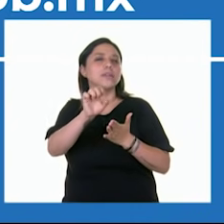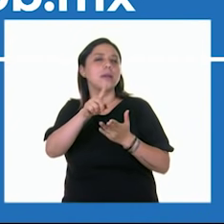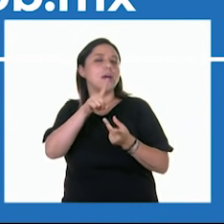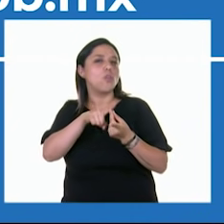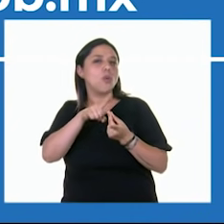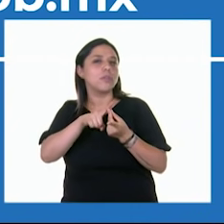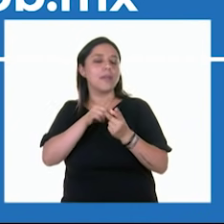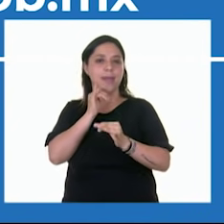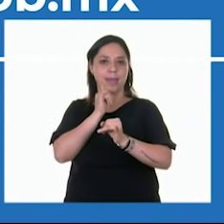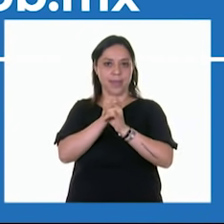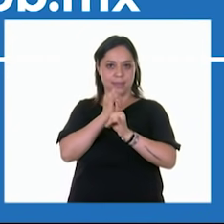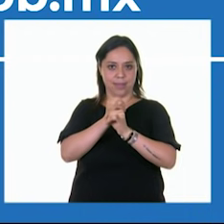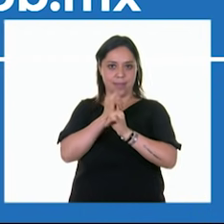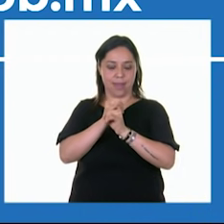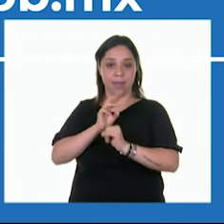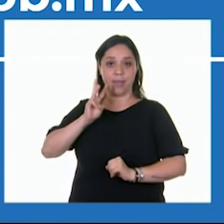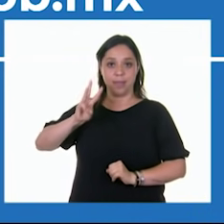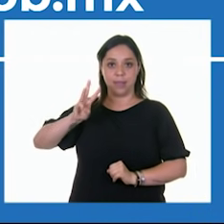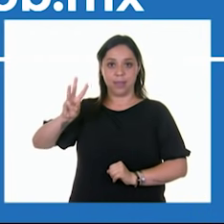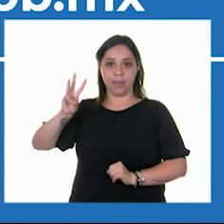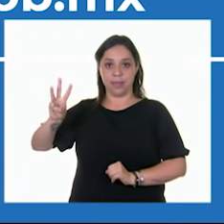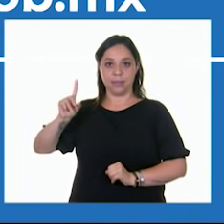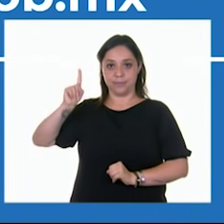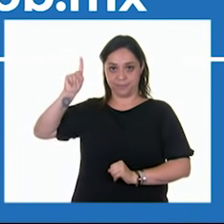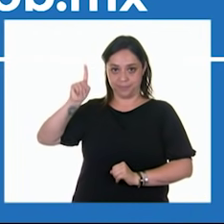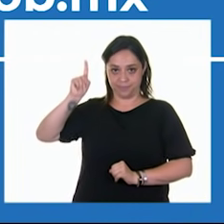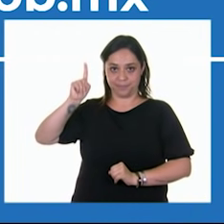en la página